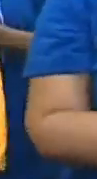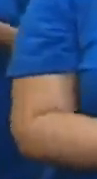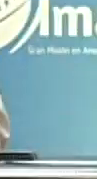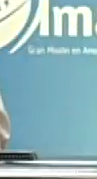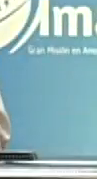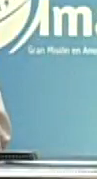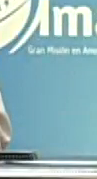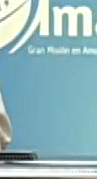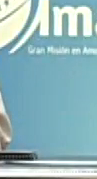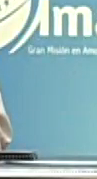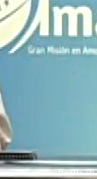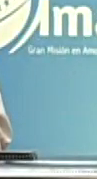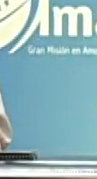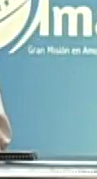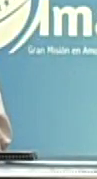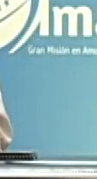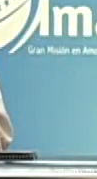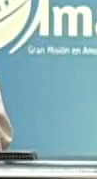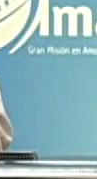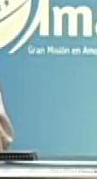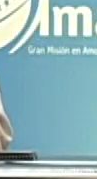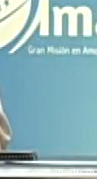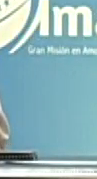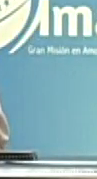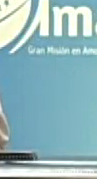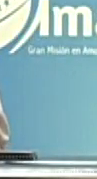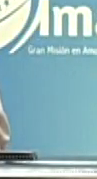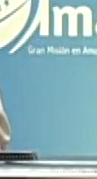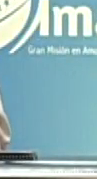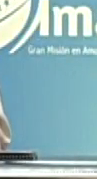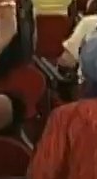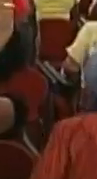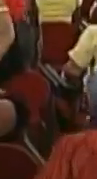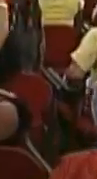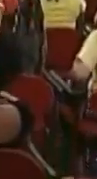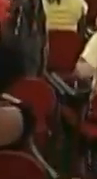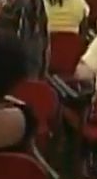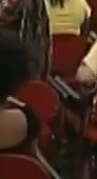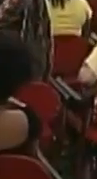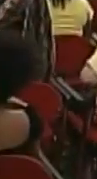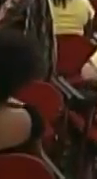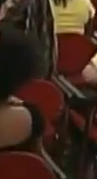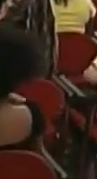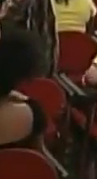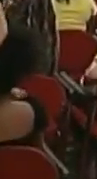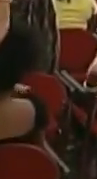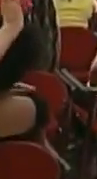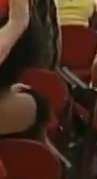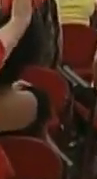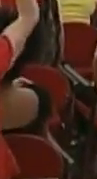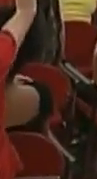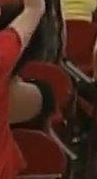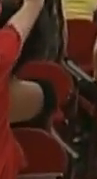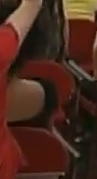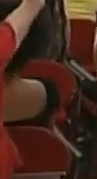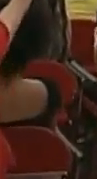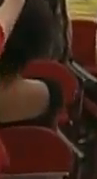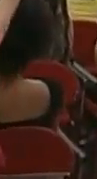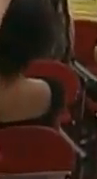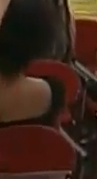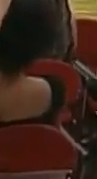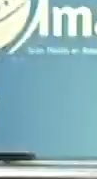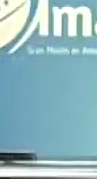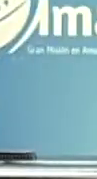¡Que vivan los pensionados y pensionadas de nuestra amada Venezuela! Bueno, un saludo a